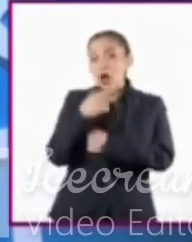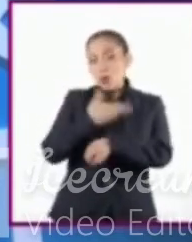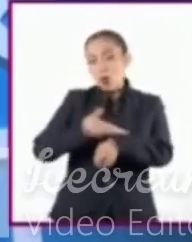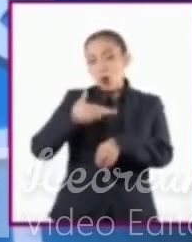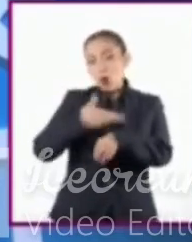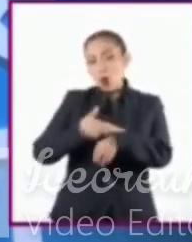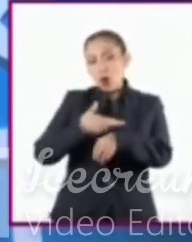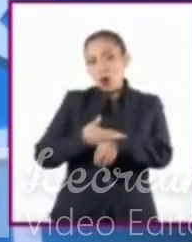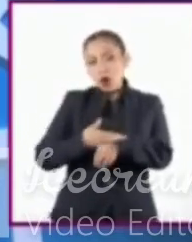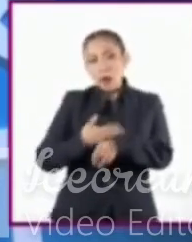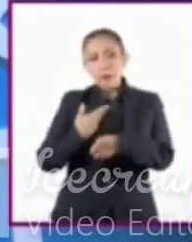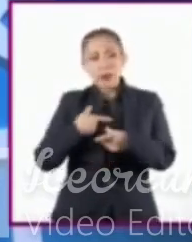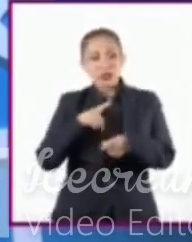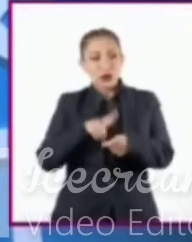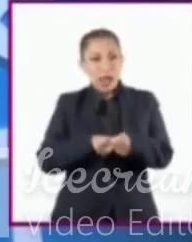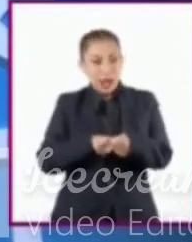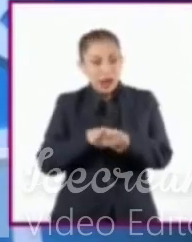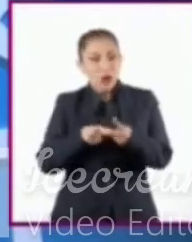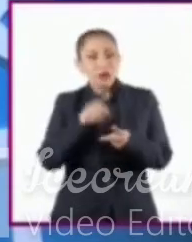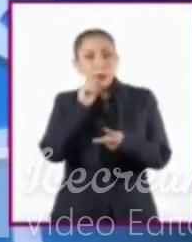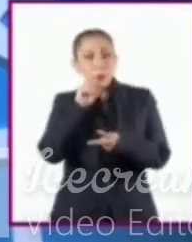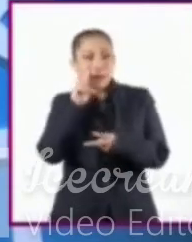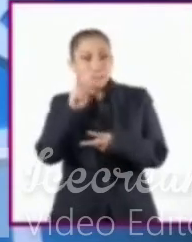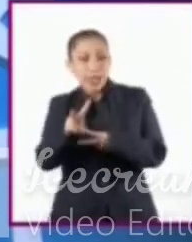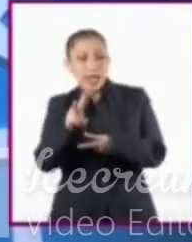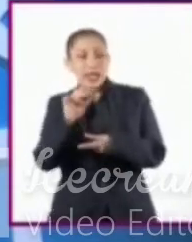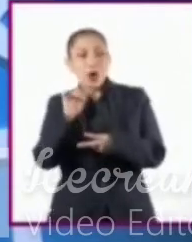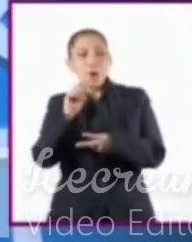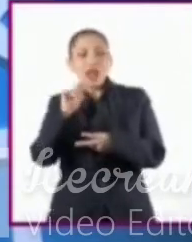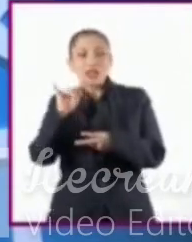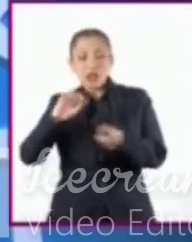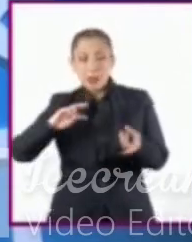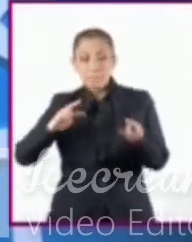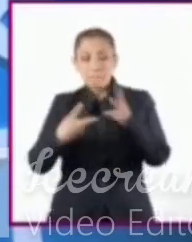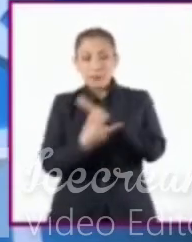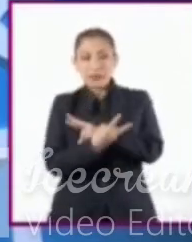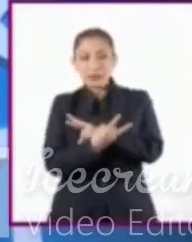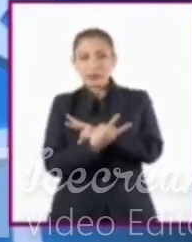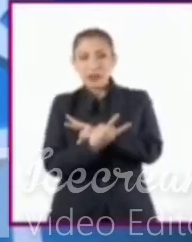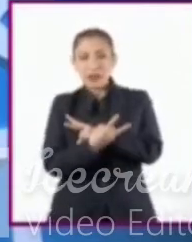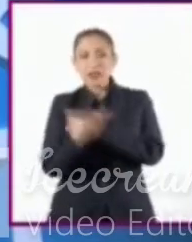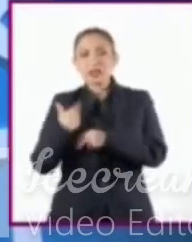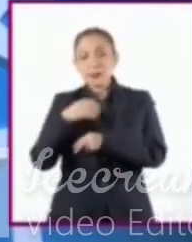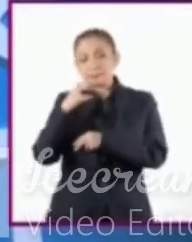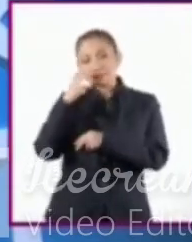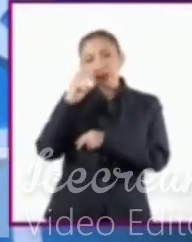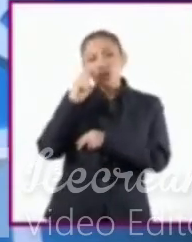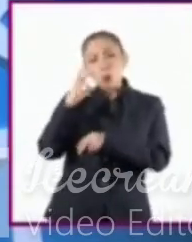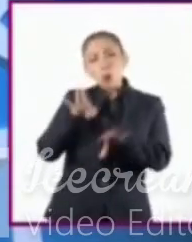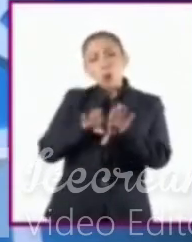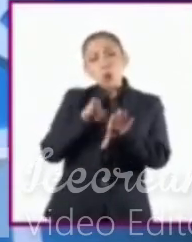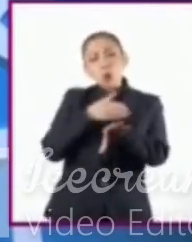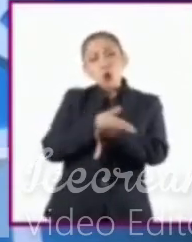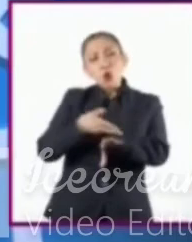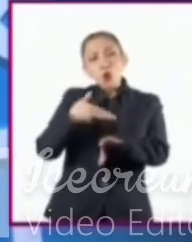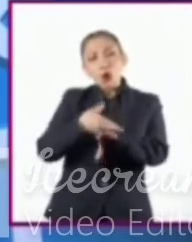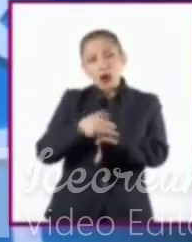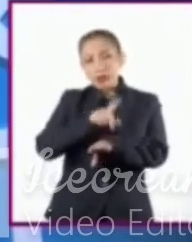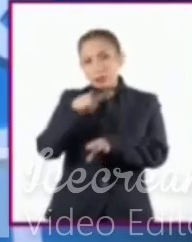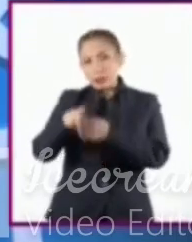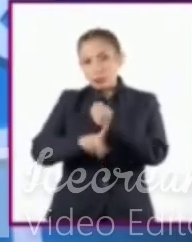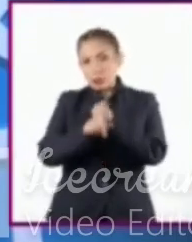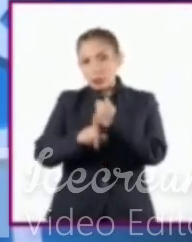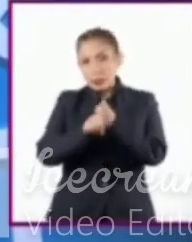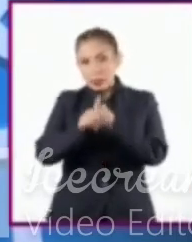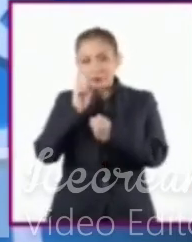soluciones personales, veremos las operaciones inversas necesarias, formalizaremos su solución y resolveremos